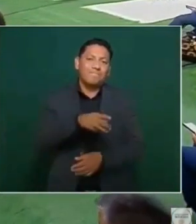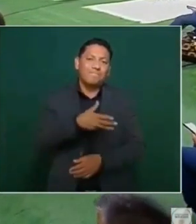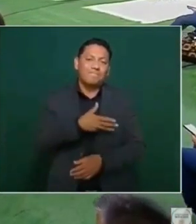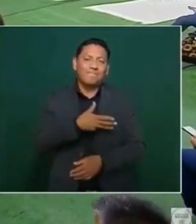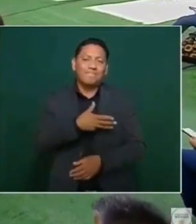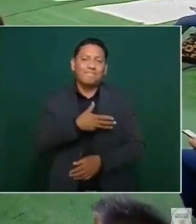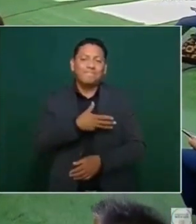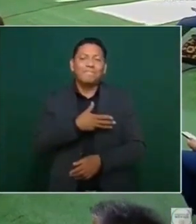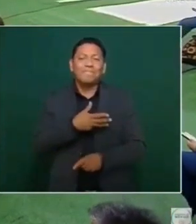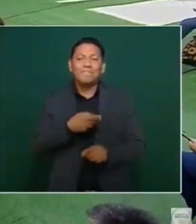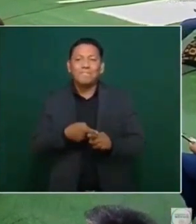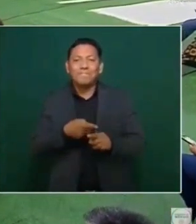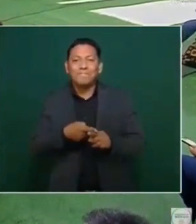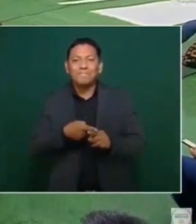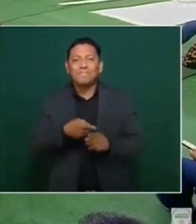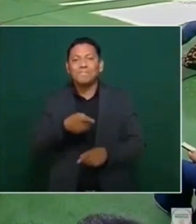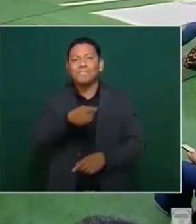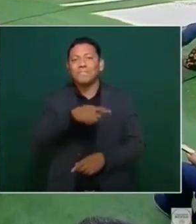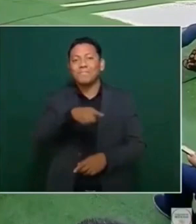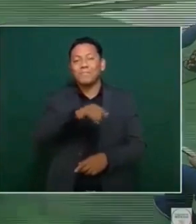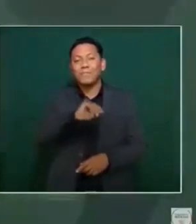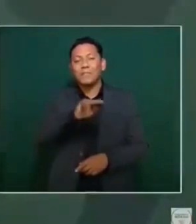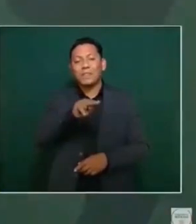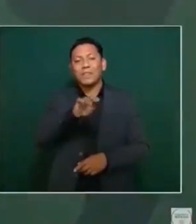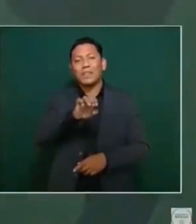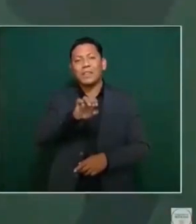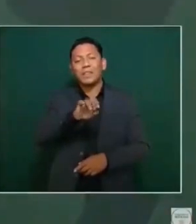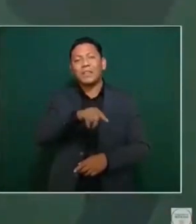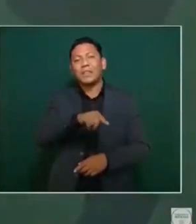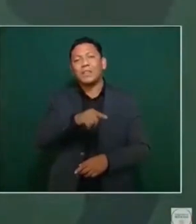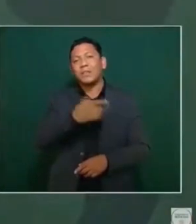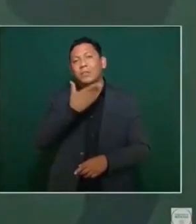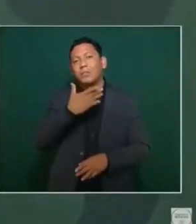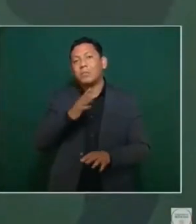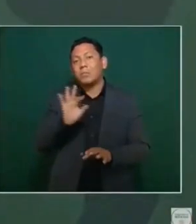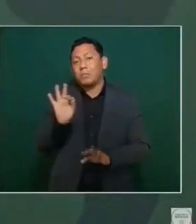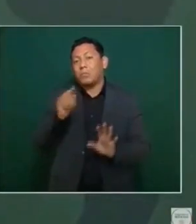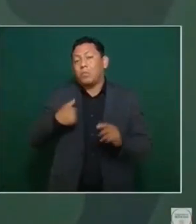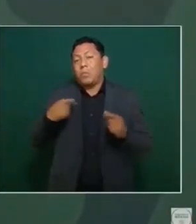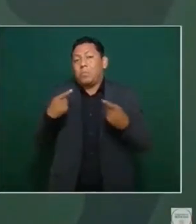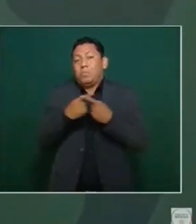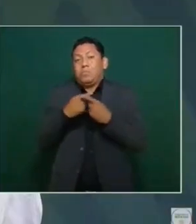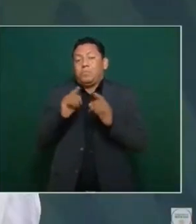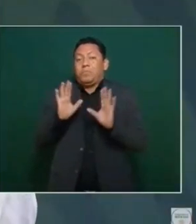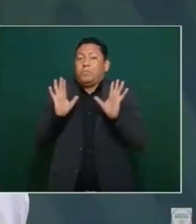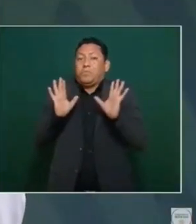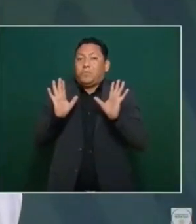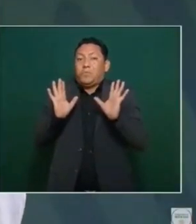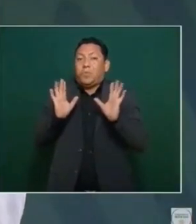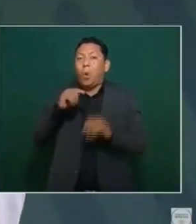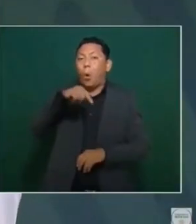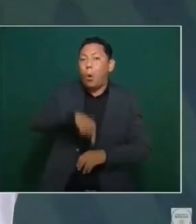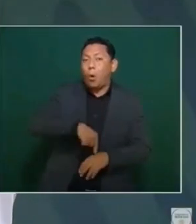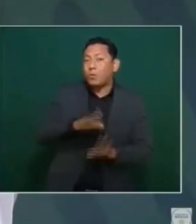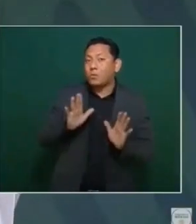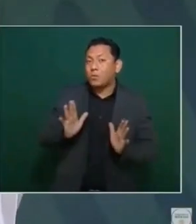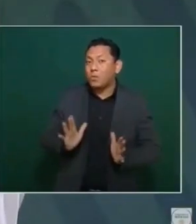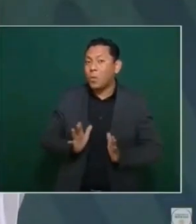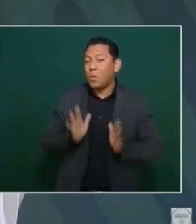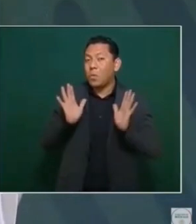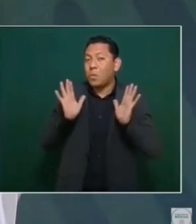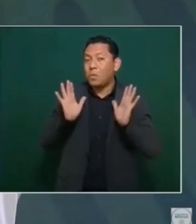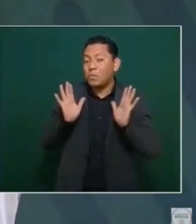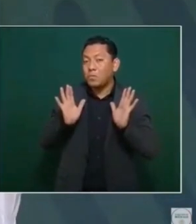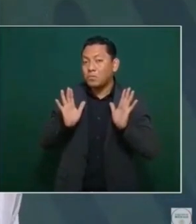que están en línea algo me equivoco y hoy nos dan la sorpresa estaba